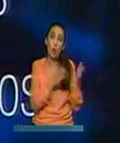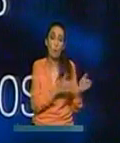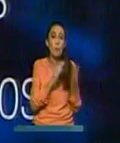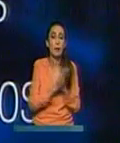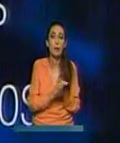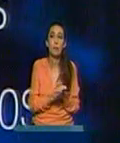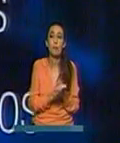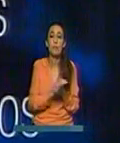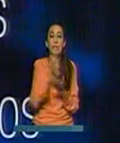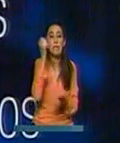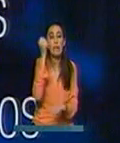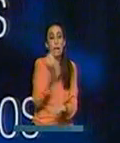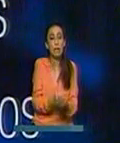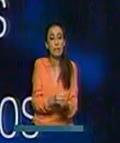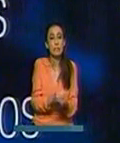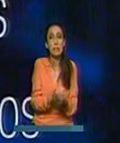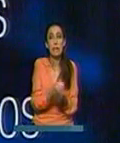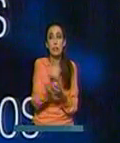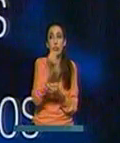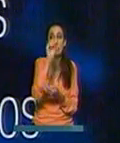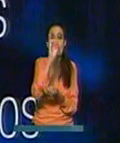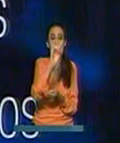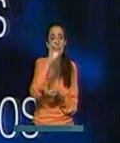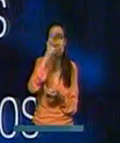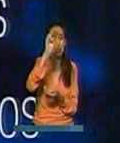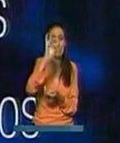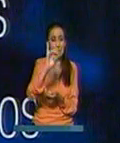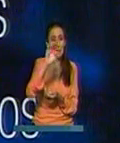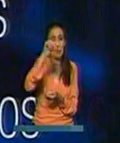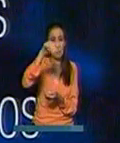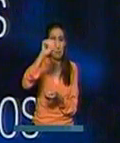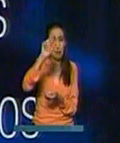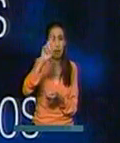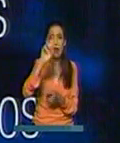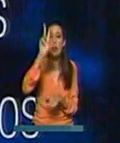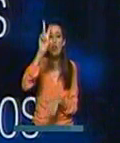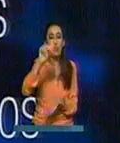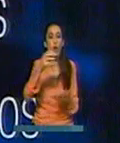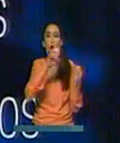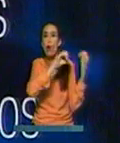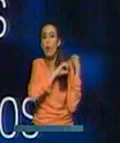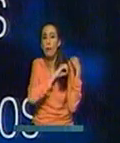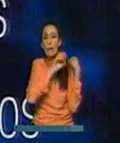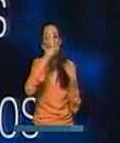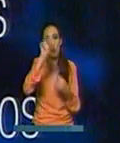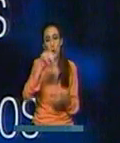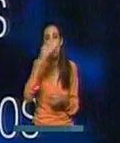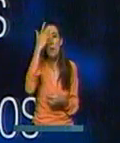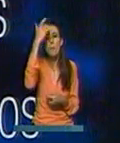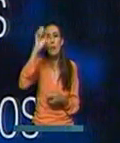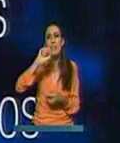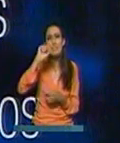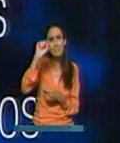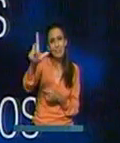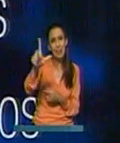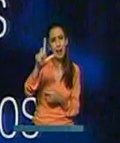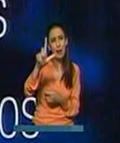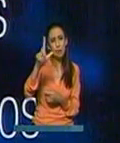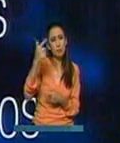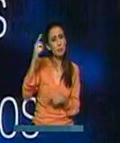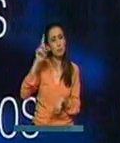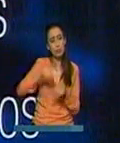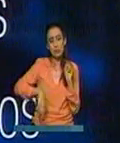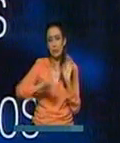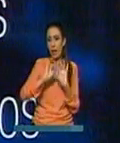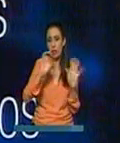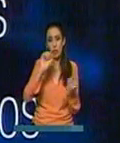también estamos planteando el sello CIMAR ya no sea obligatorio. Esto va a redundar en mejores costos operativos